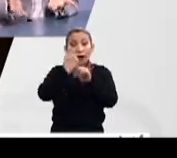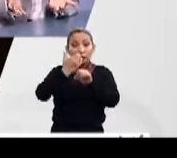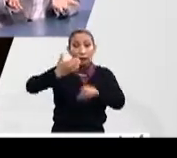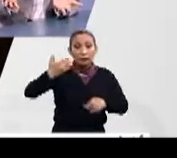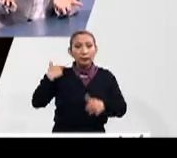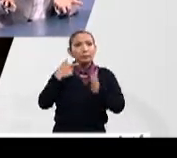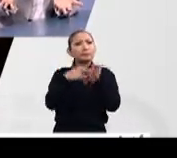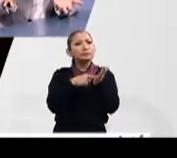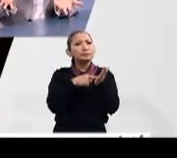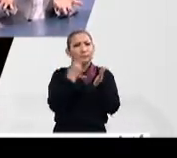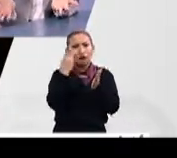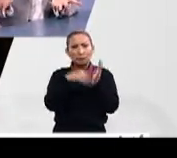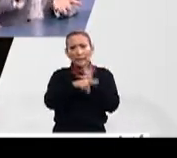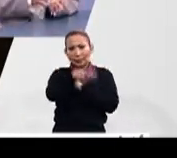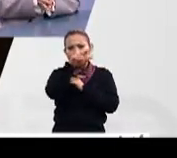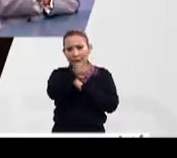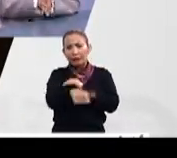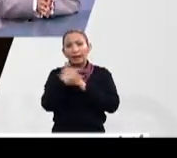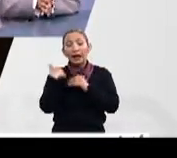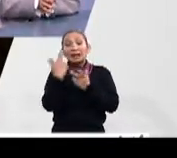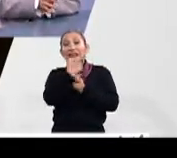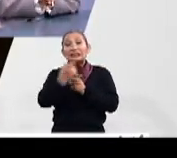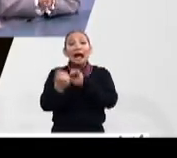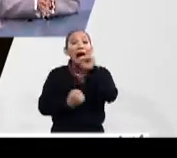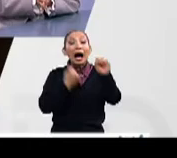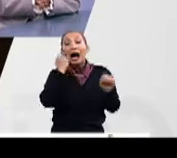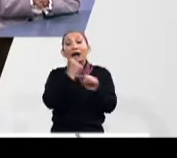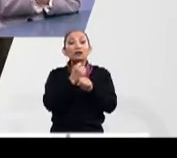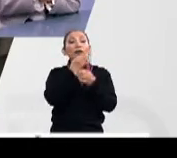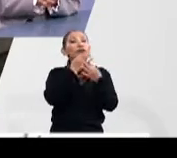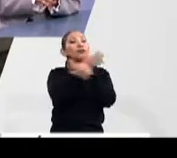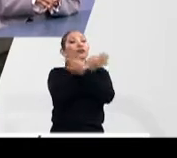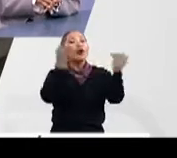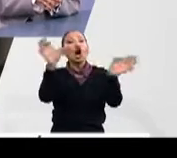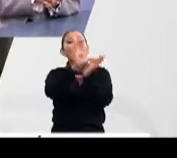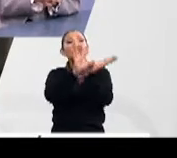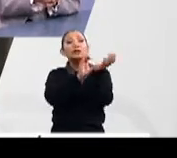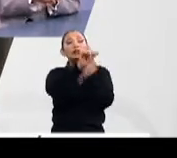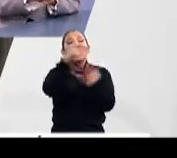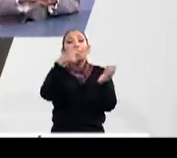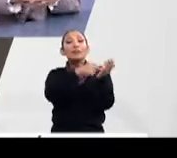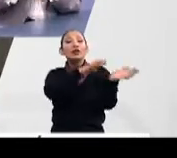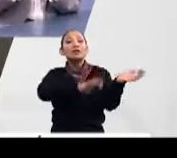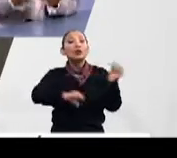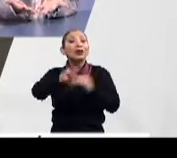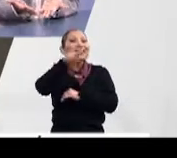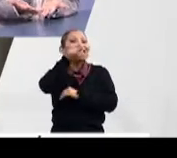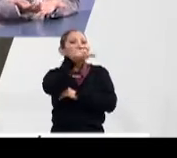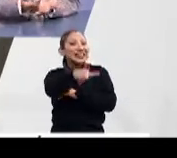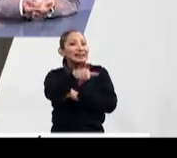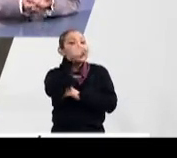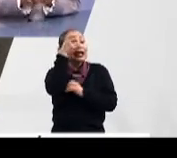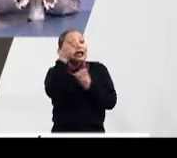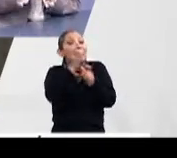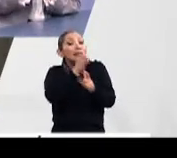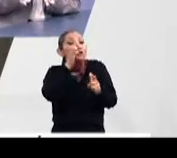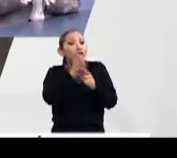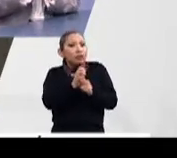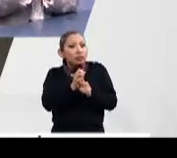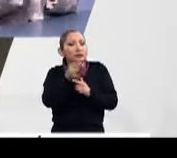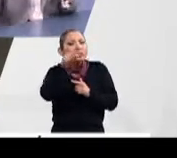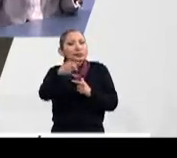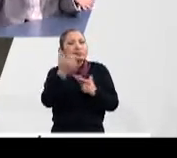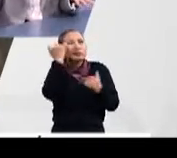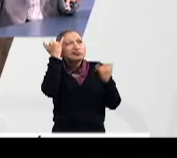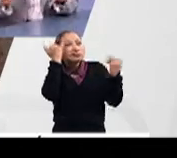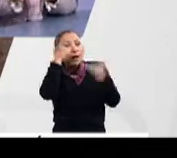pasado, en 2017, se cumplieron 100 años de la promulgación de la Constitución de 1917 y a partir de eso, pues se